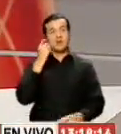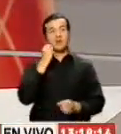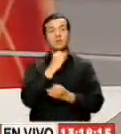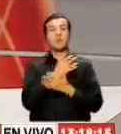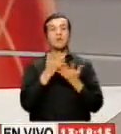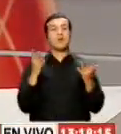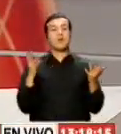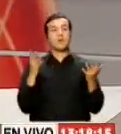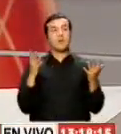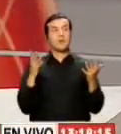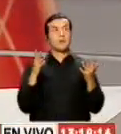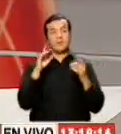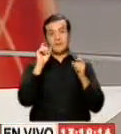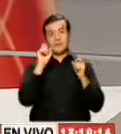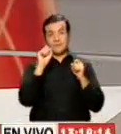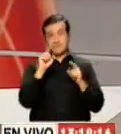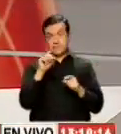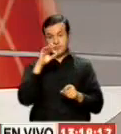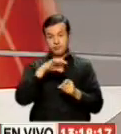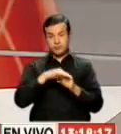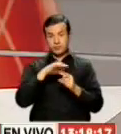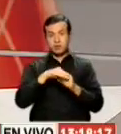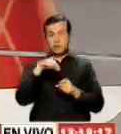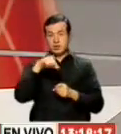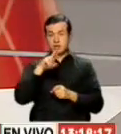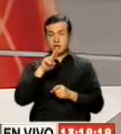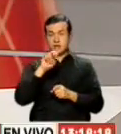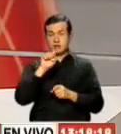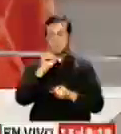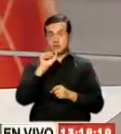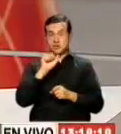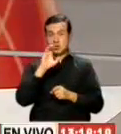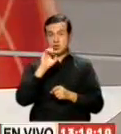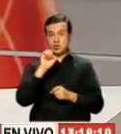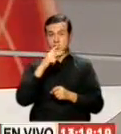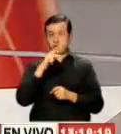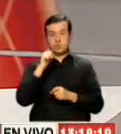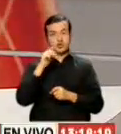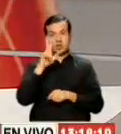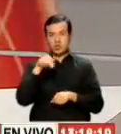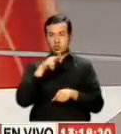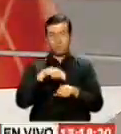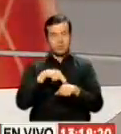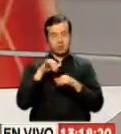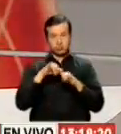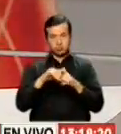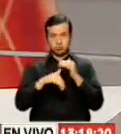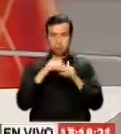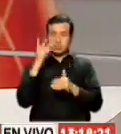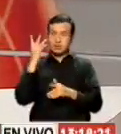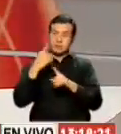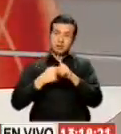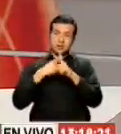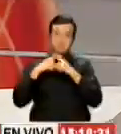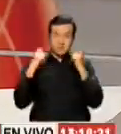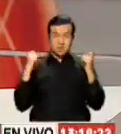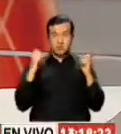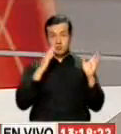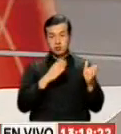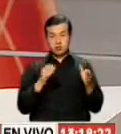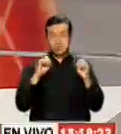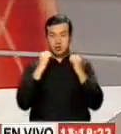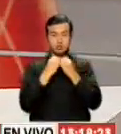que la pretendida consulta popular en Quimsacocha sigue el trámite normal y que esta podría realizarse en el mes de marzo.